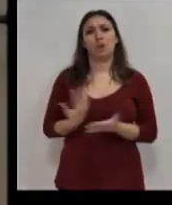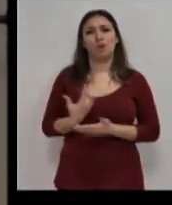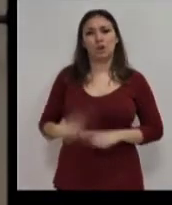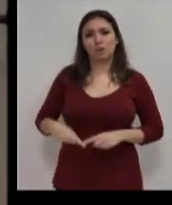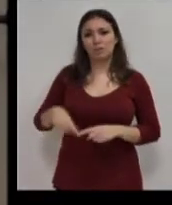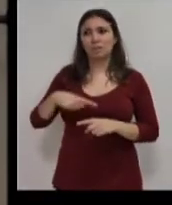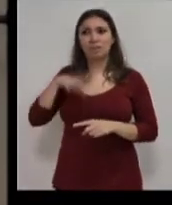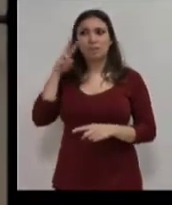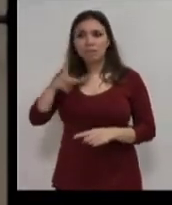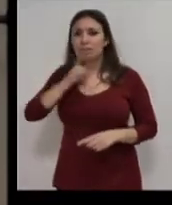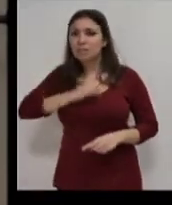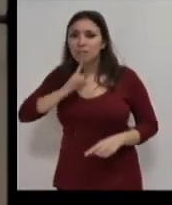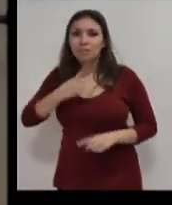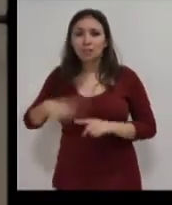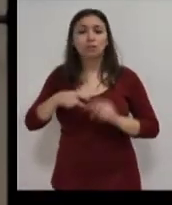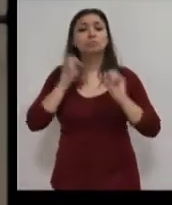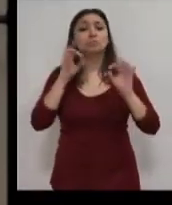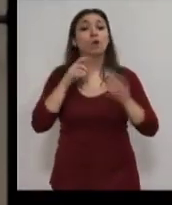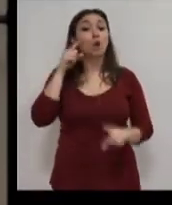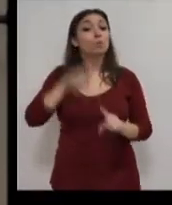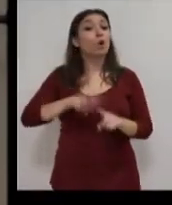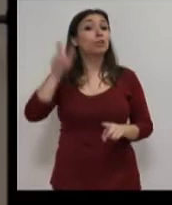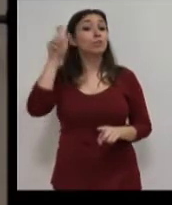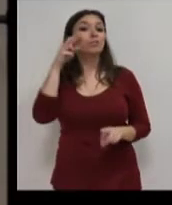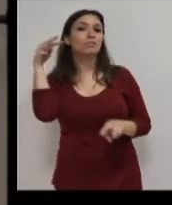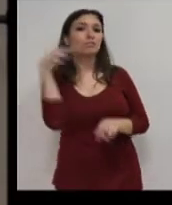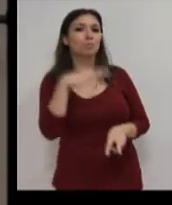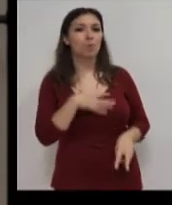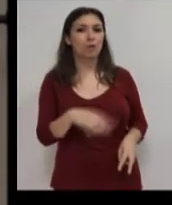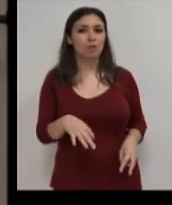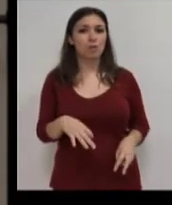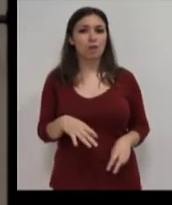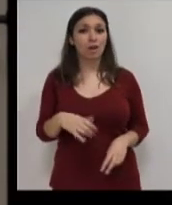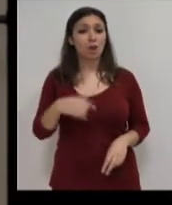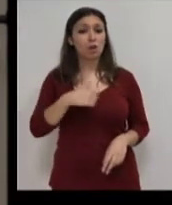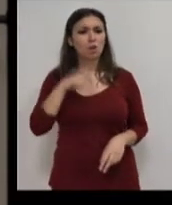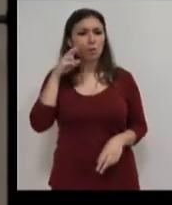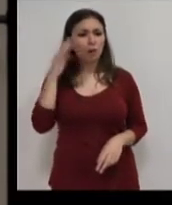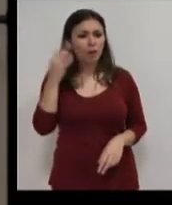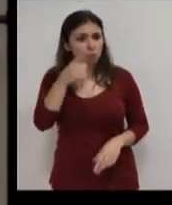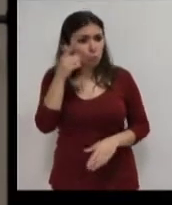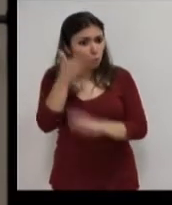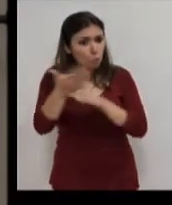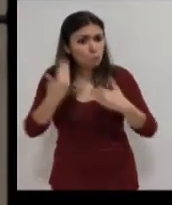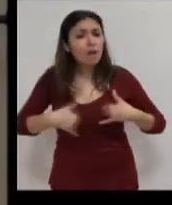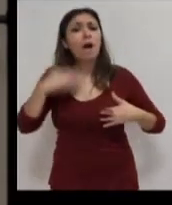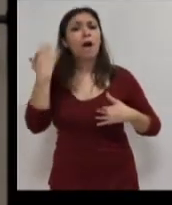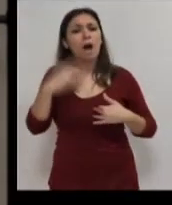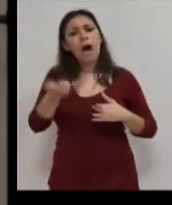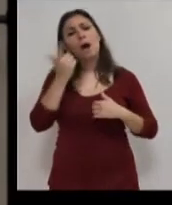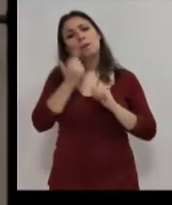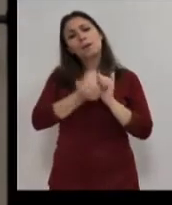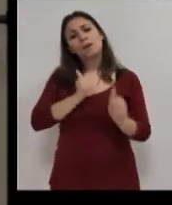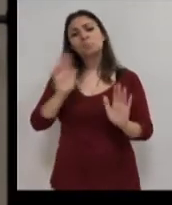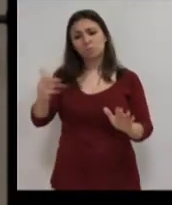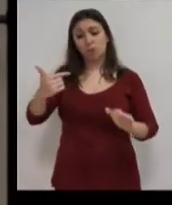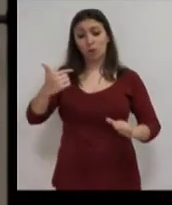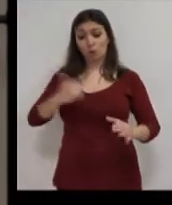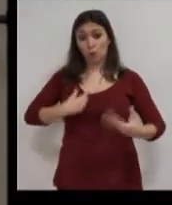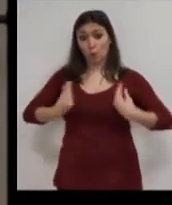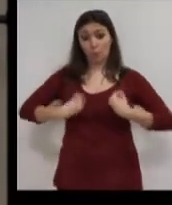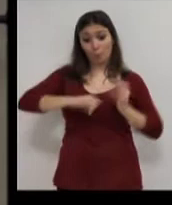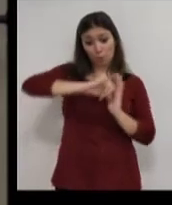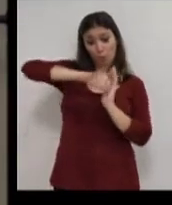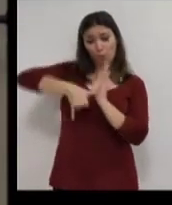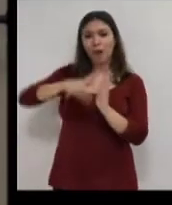y allí es donde voy a crear aquello que he disfrutado, que he podido disfrutar gracias a que otra persona lo ha creado para mí, voy ahora yo a crear